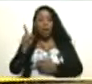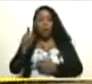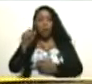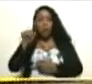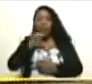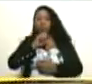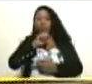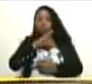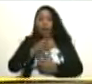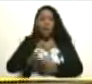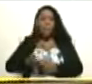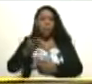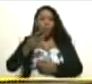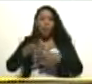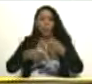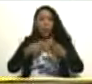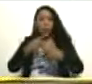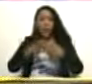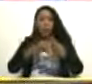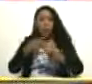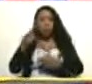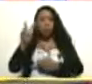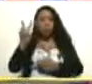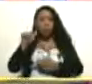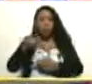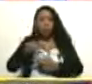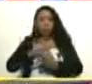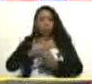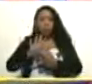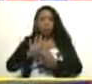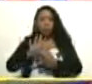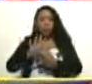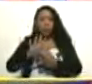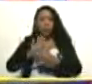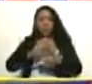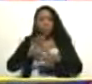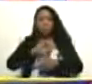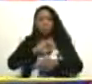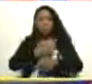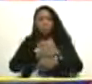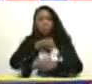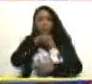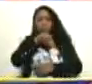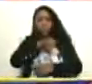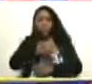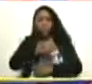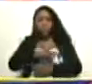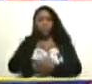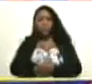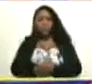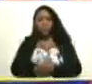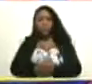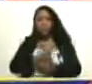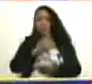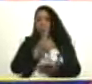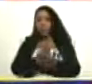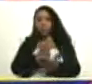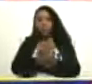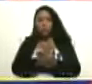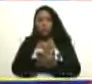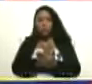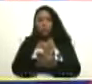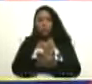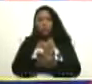historia política de Venezuela y refuerza la posición histórica que siempre ha